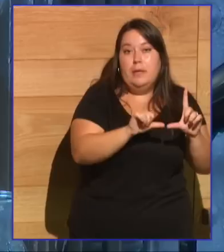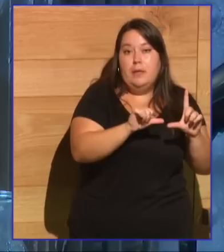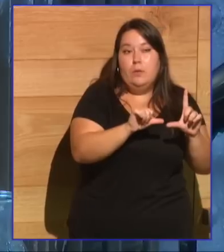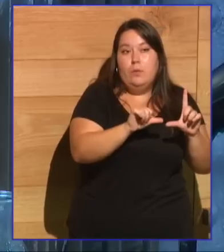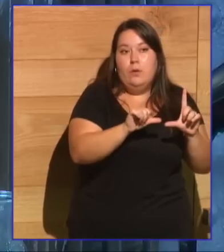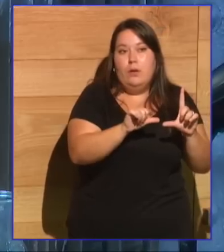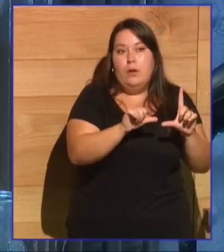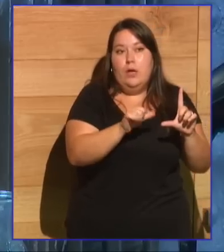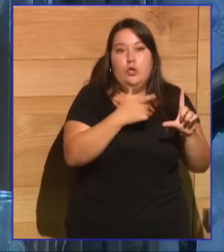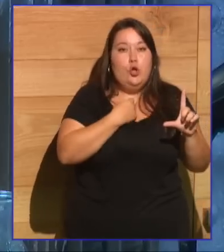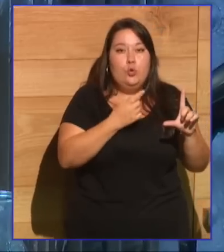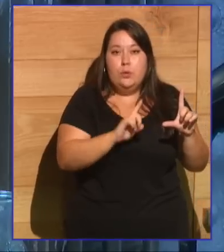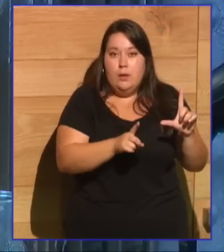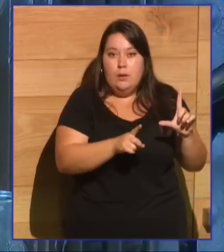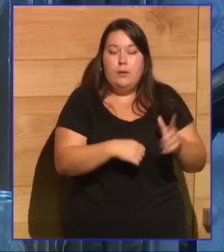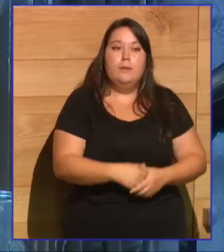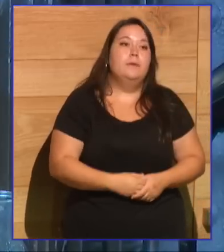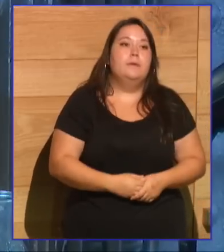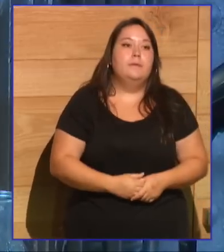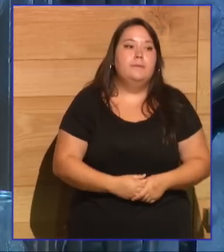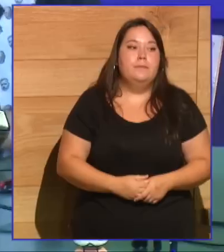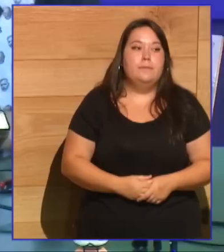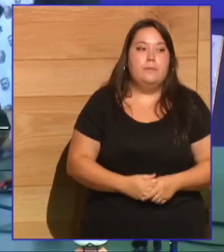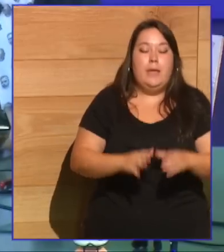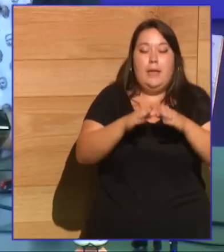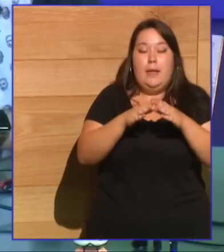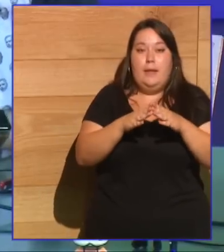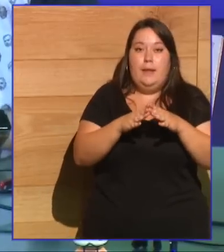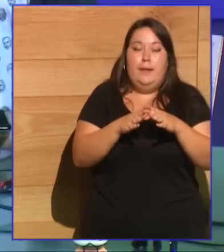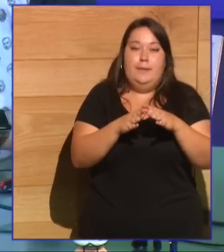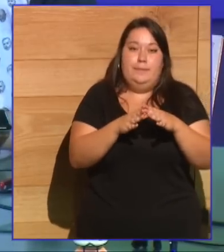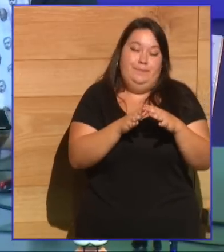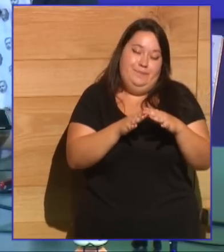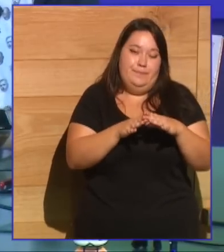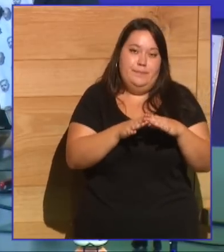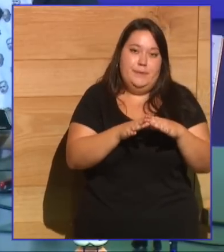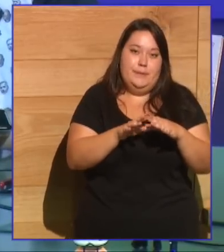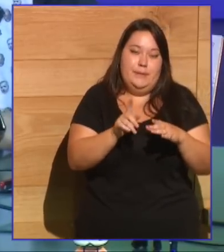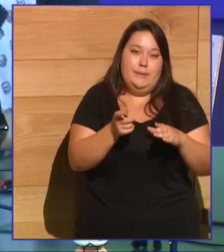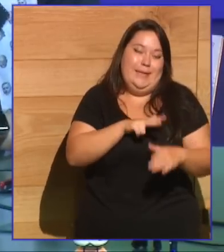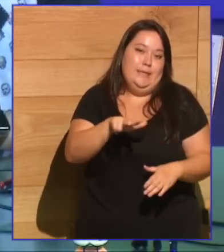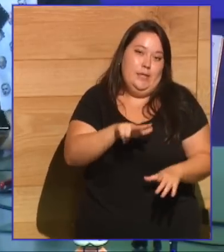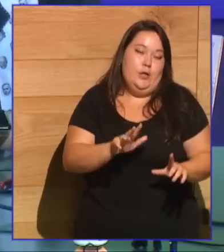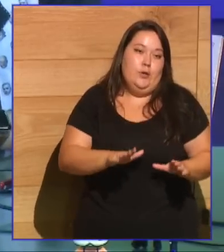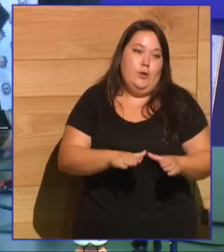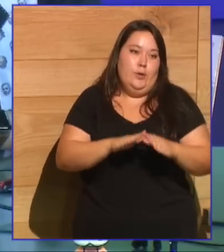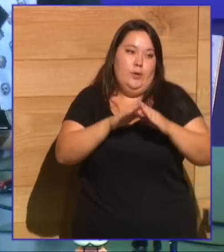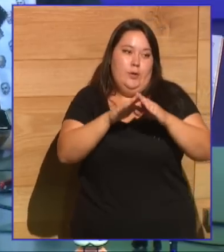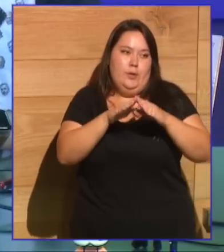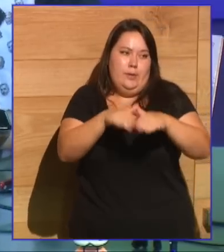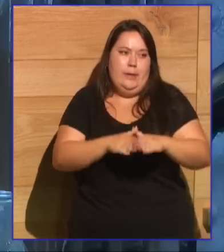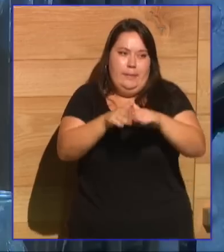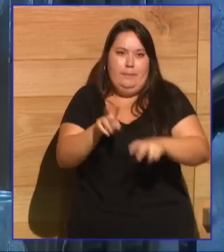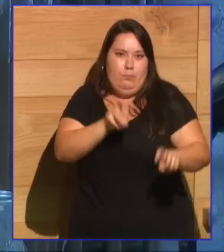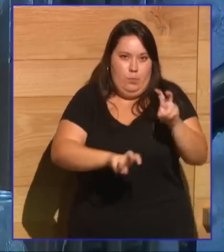capacidad sí lee hay cosas que no cambian ellos la que lo está intentando la